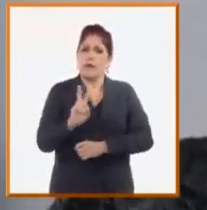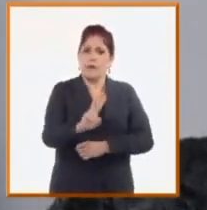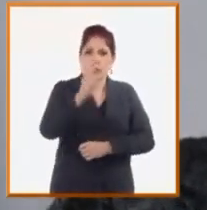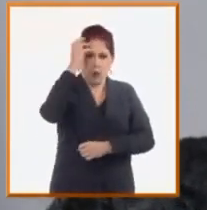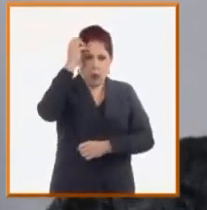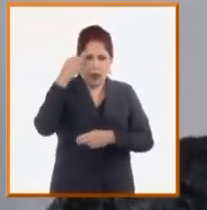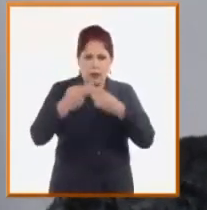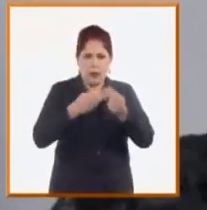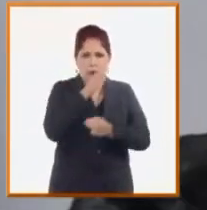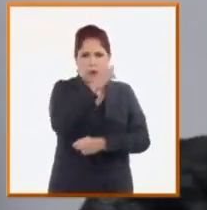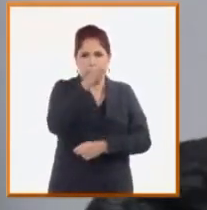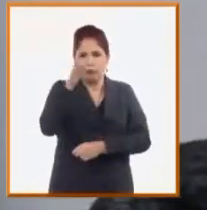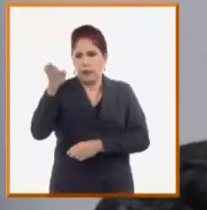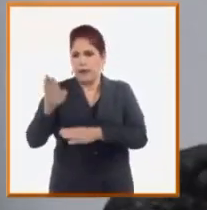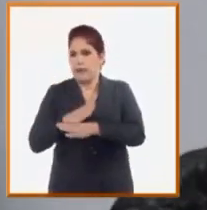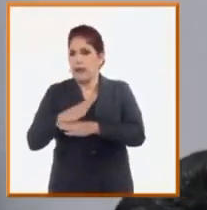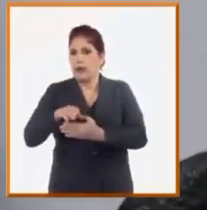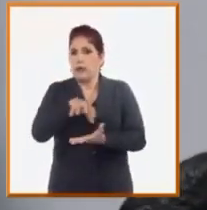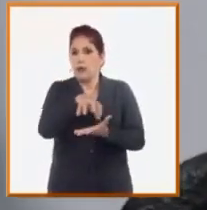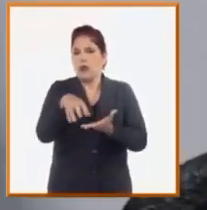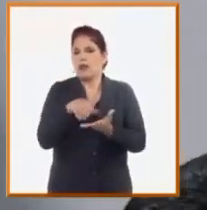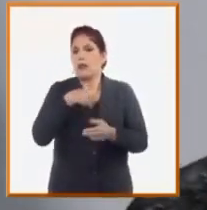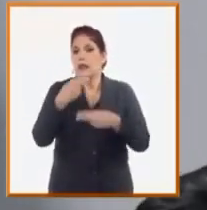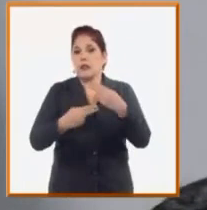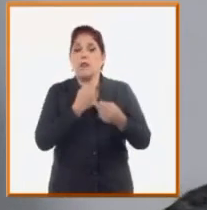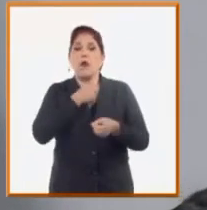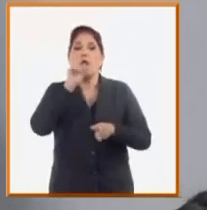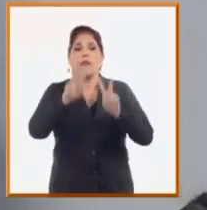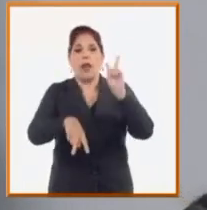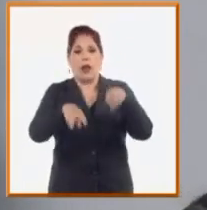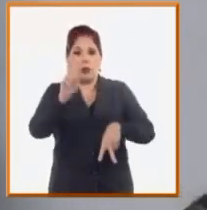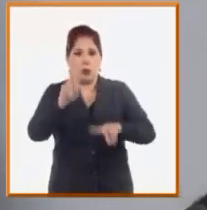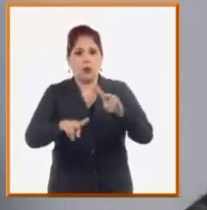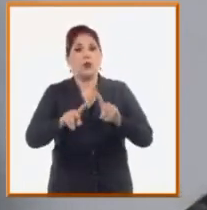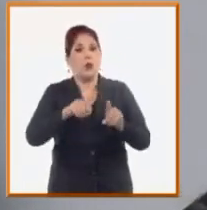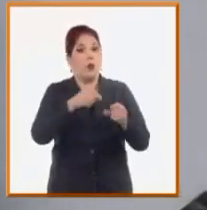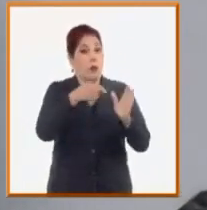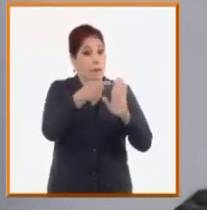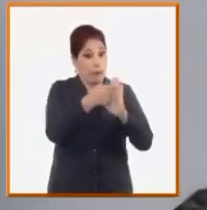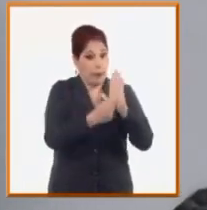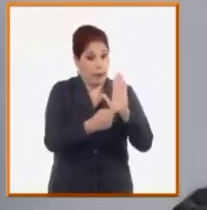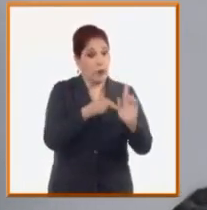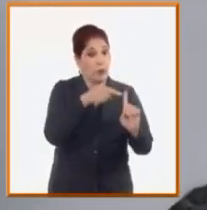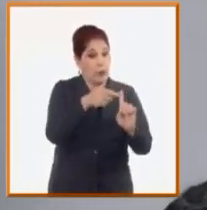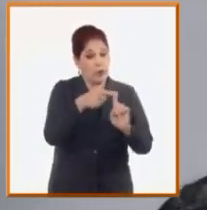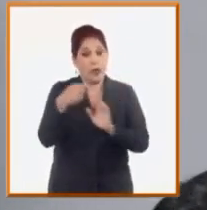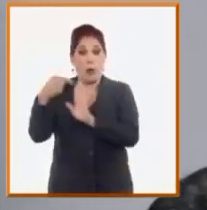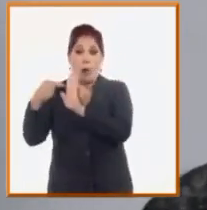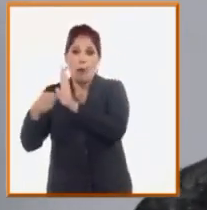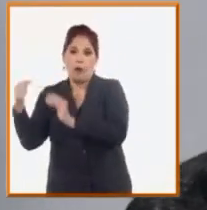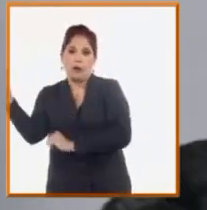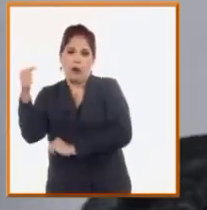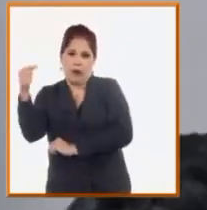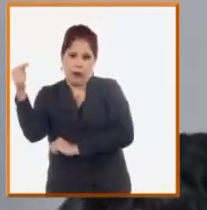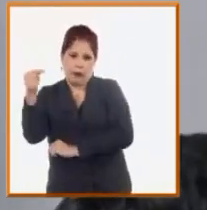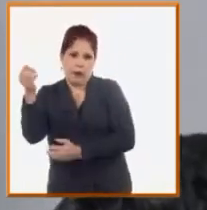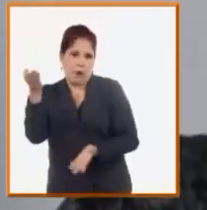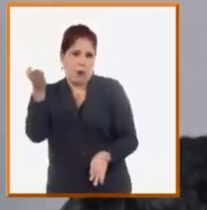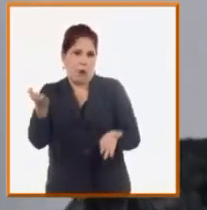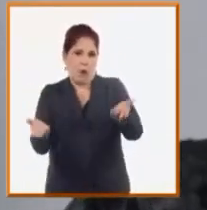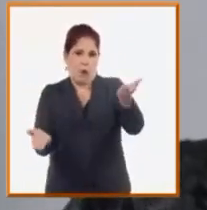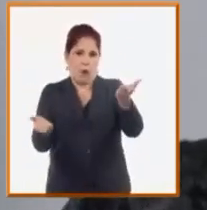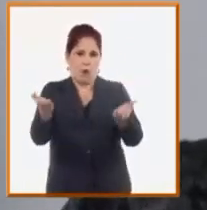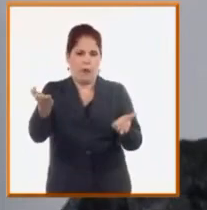que se han estado haciendo, se hizo un diagnóstico de aspectos positivos y aspectos negativos sobre el funcionamiento de estos actores. No me voy